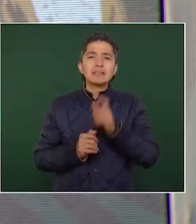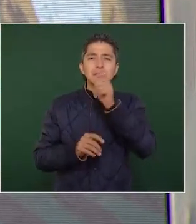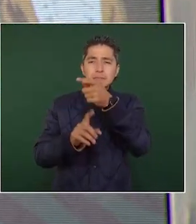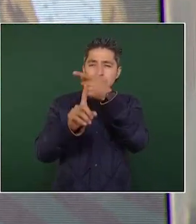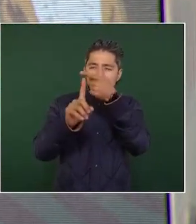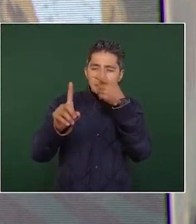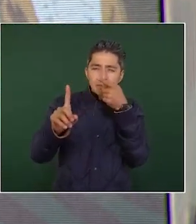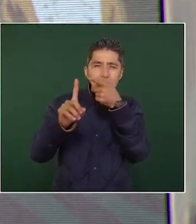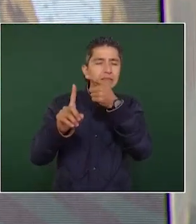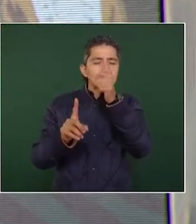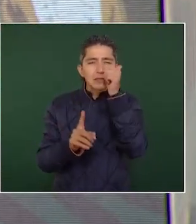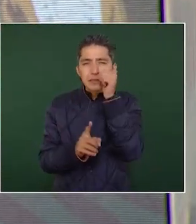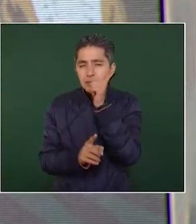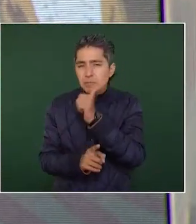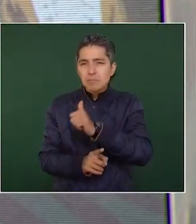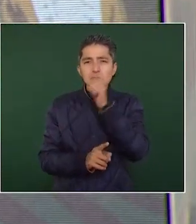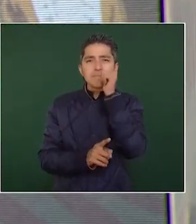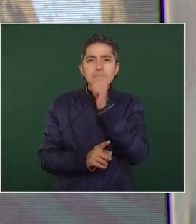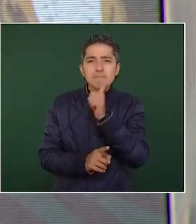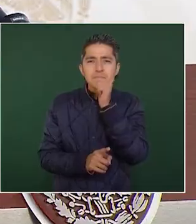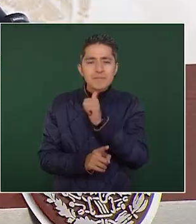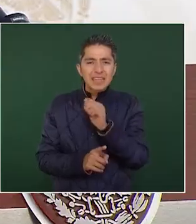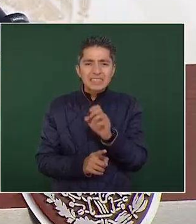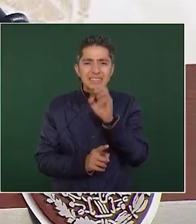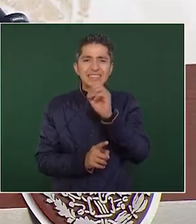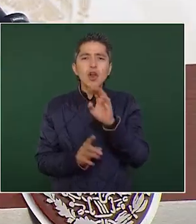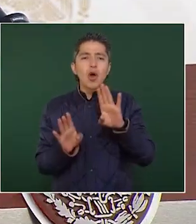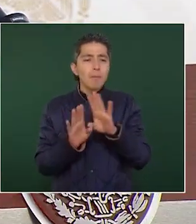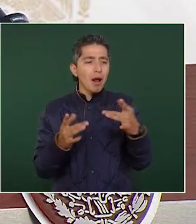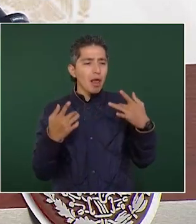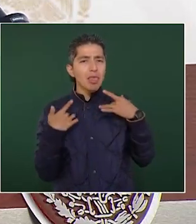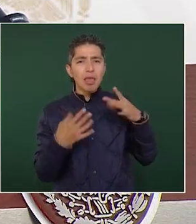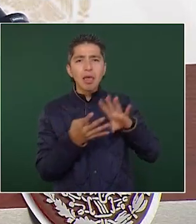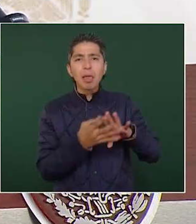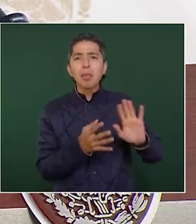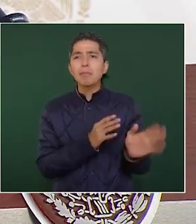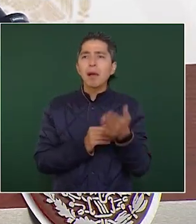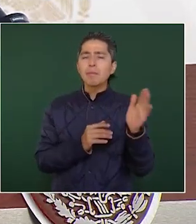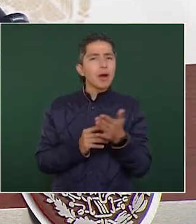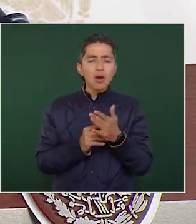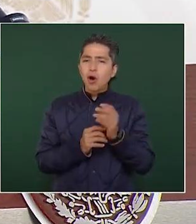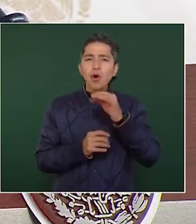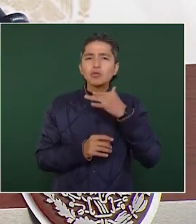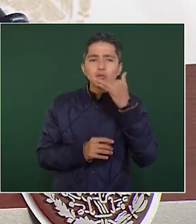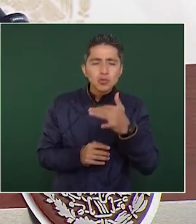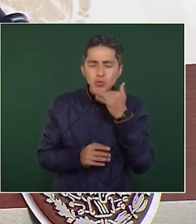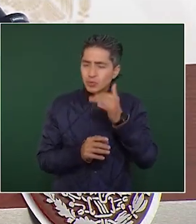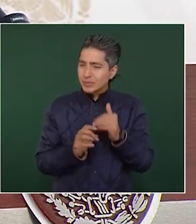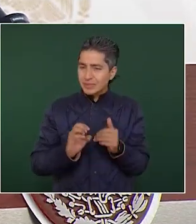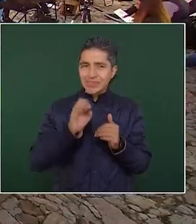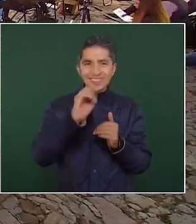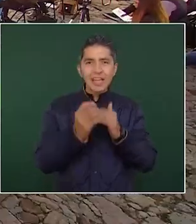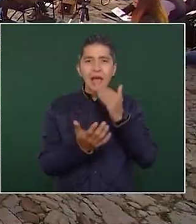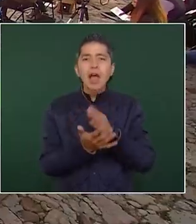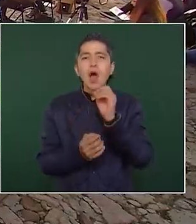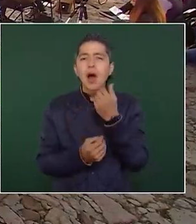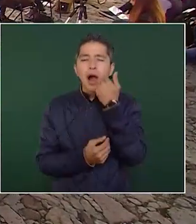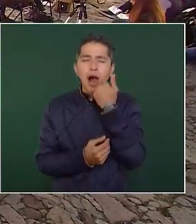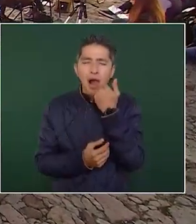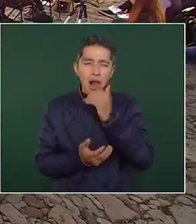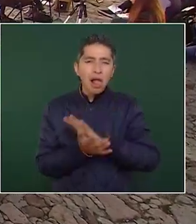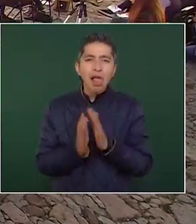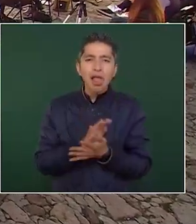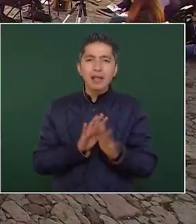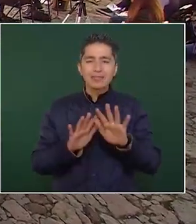directrices siempre de cero impunidad, cero corrupción y cero complicidad.